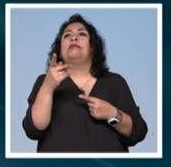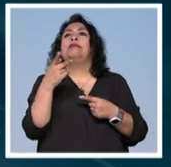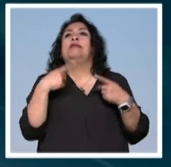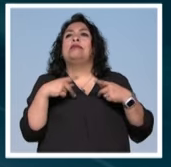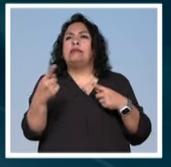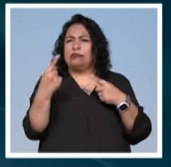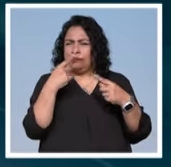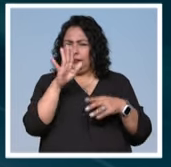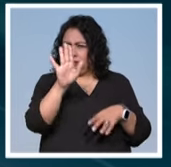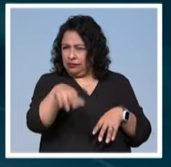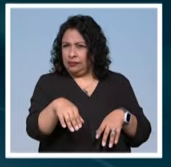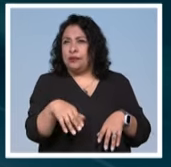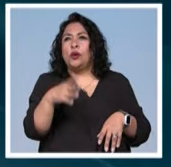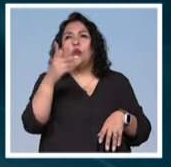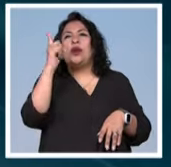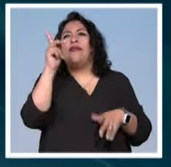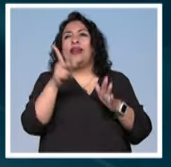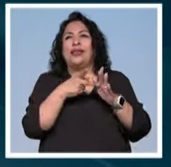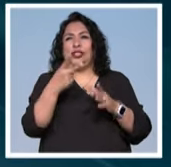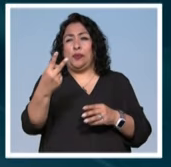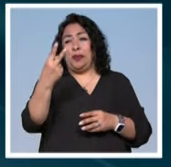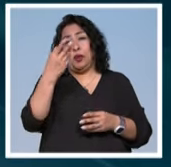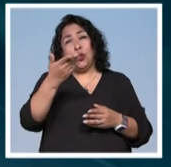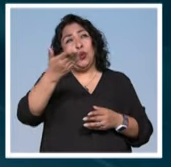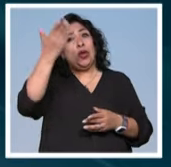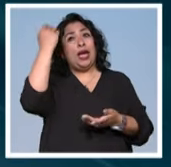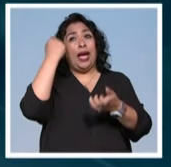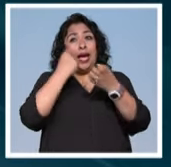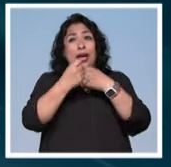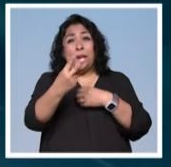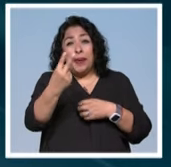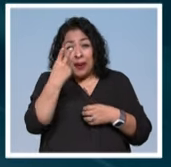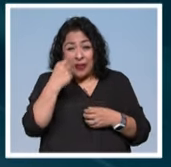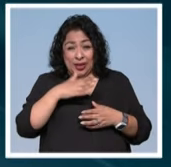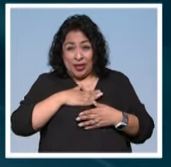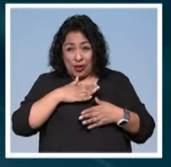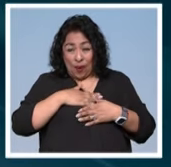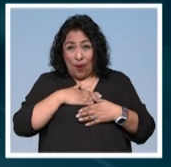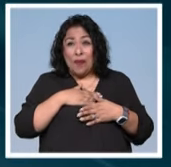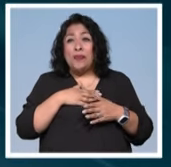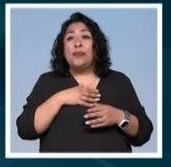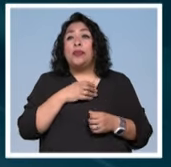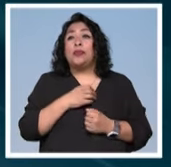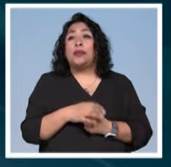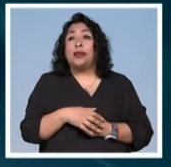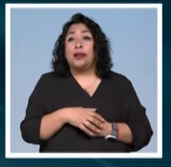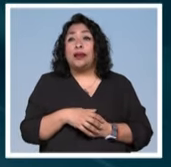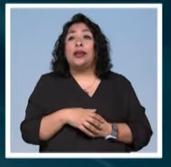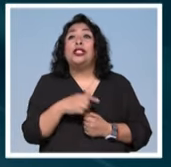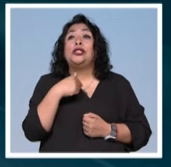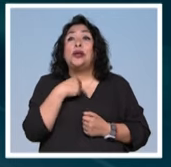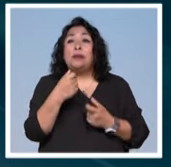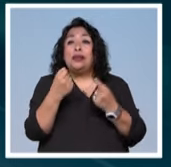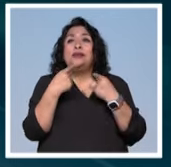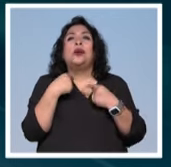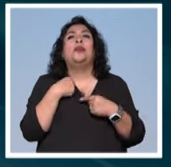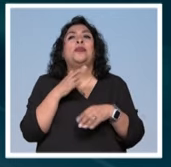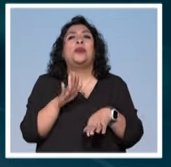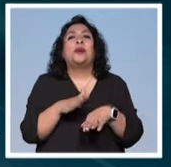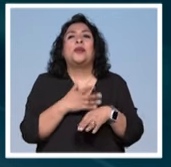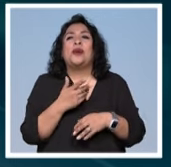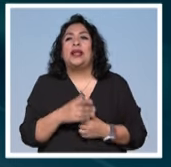nos dice Oye Bueno yo el otro día me vi hace muchos años no me tocó Yo es que mismo yo mismo pero